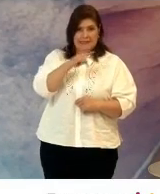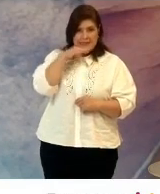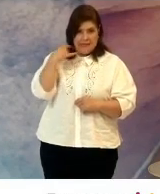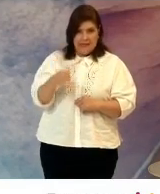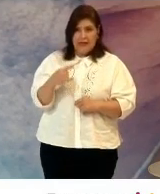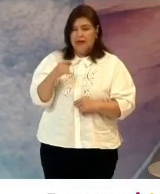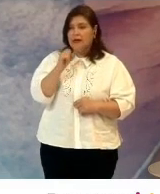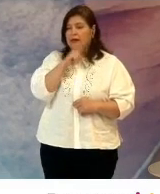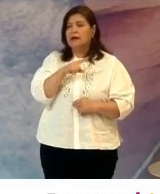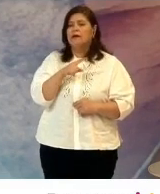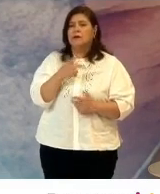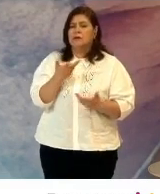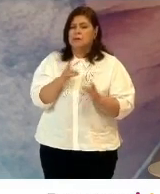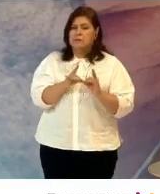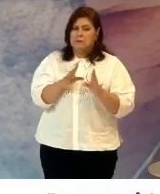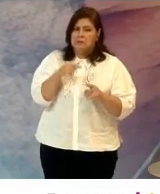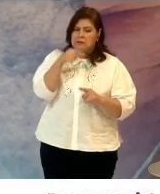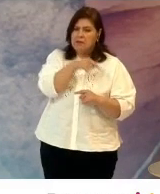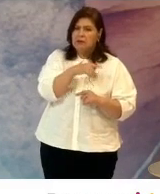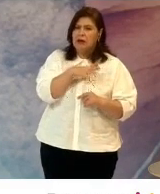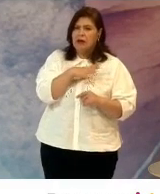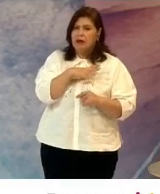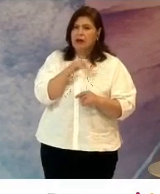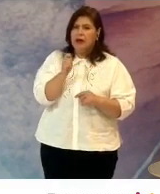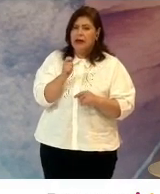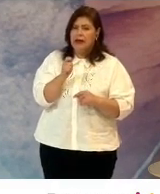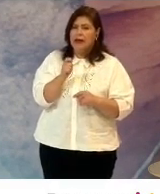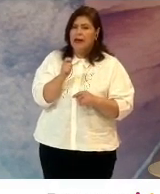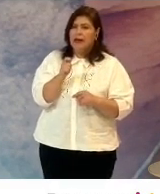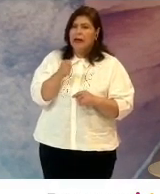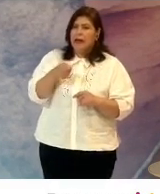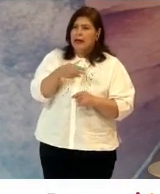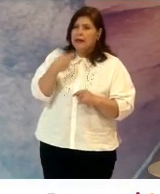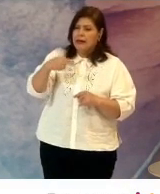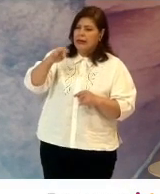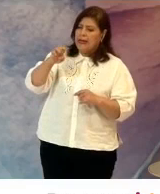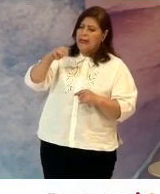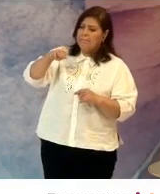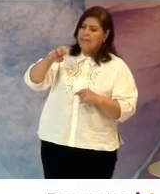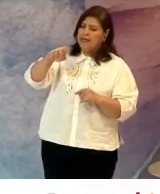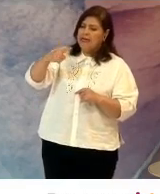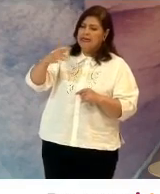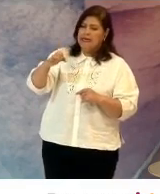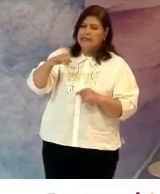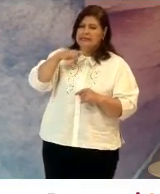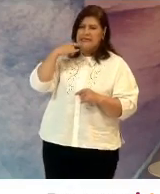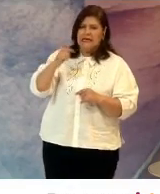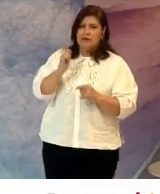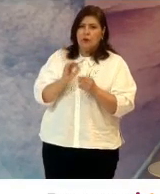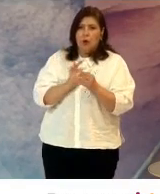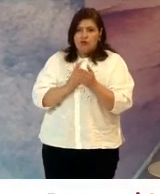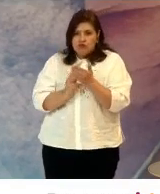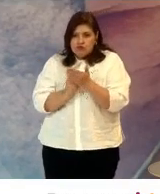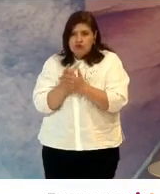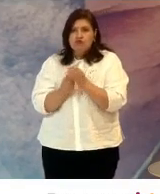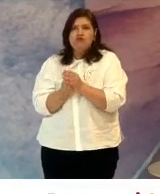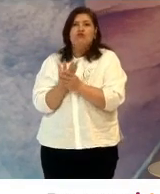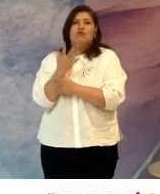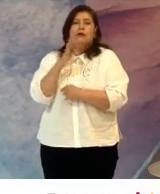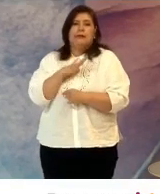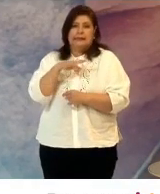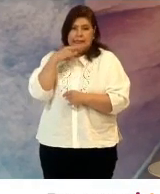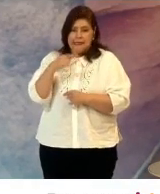Tuvimos algo que se llama Emerge Chile. Y invité a líderes